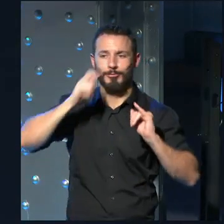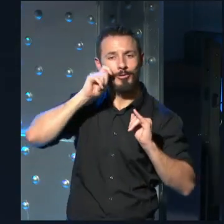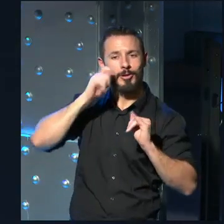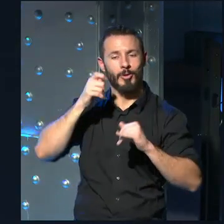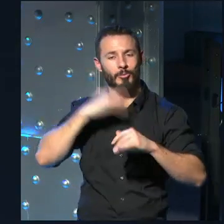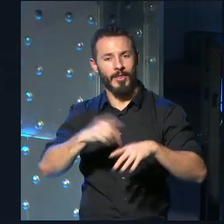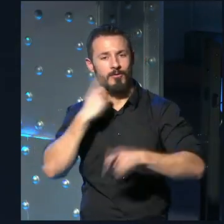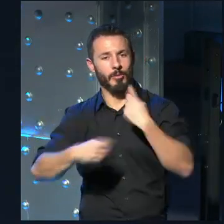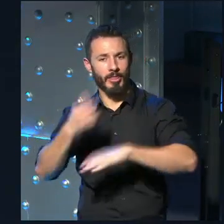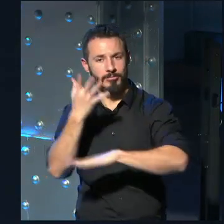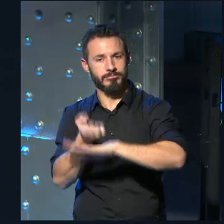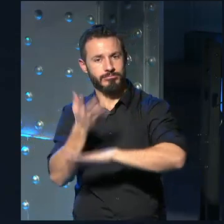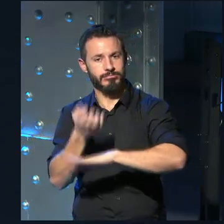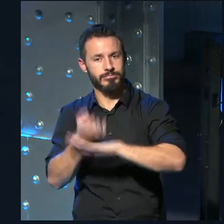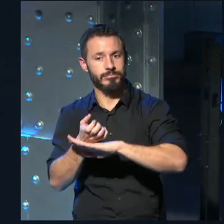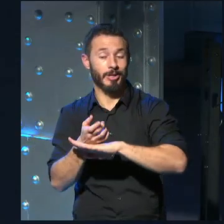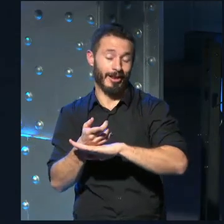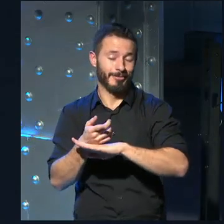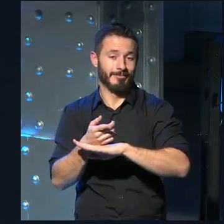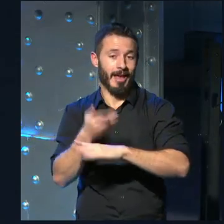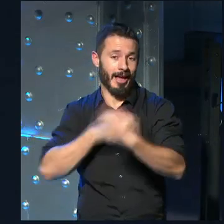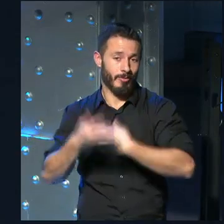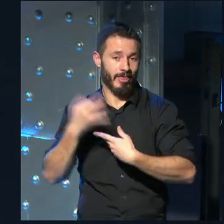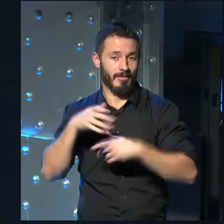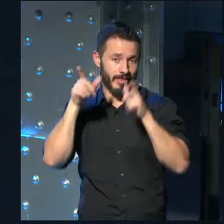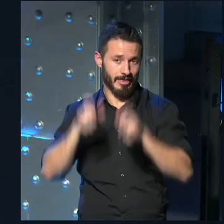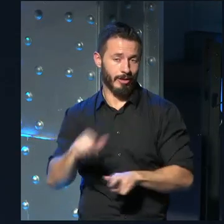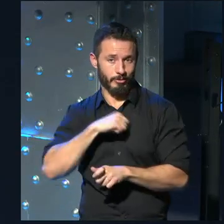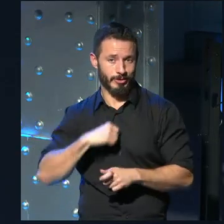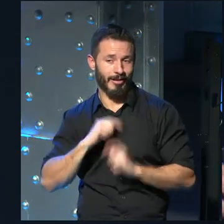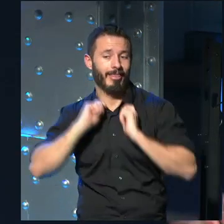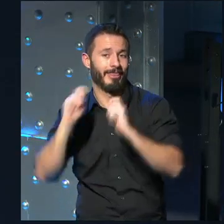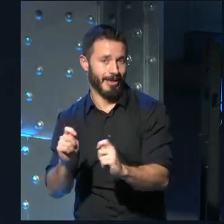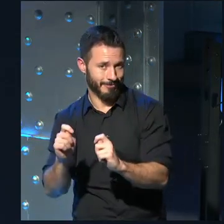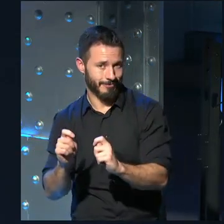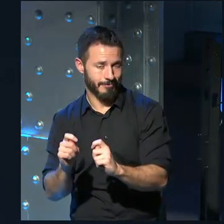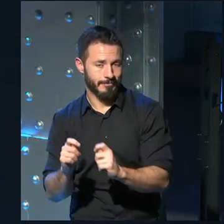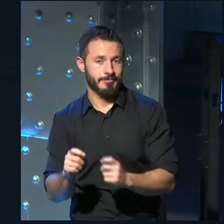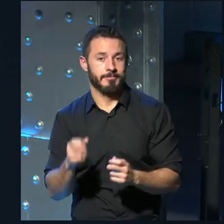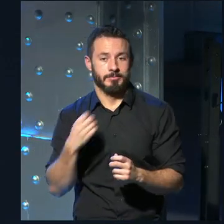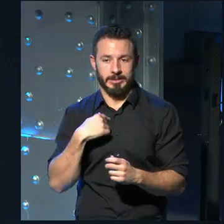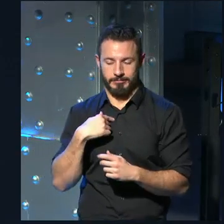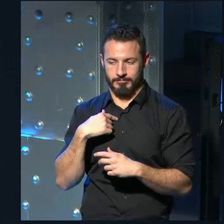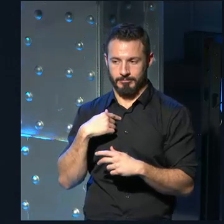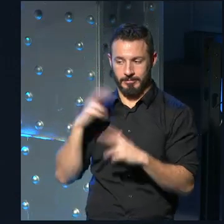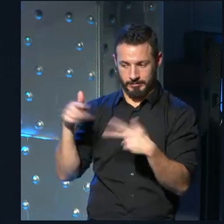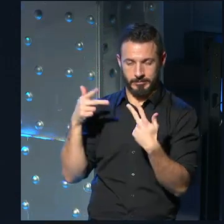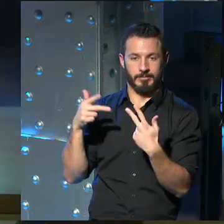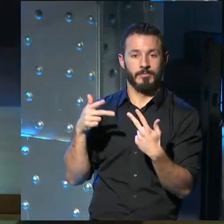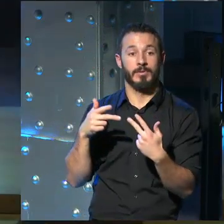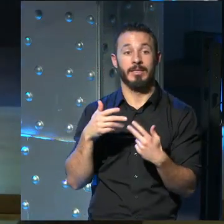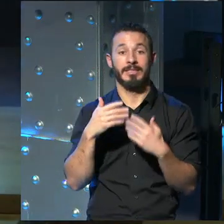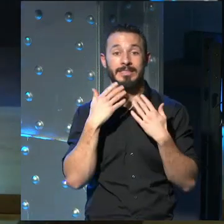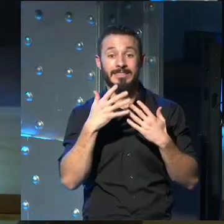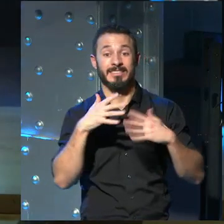del turismo y a cambio dan sus datos personales. De todas formas, yo me permito decir que al final con Google y con Facebook